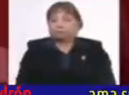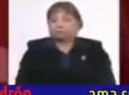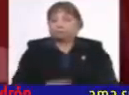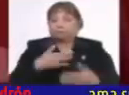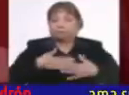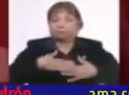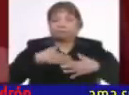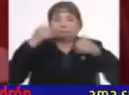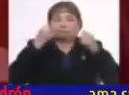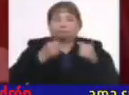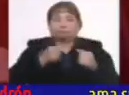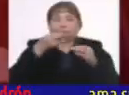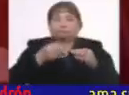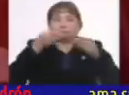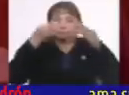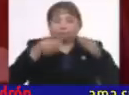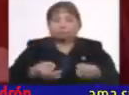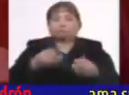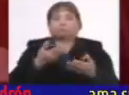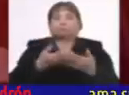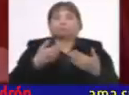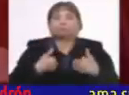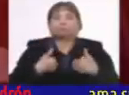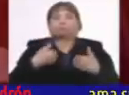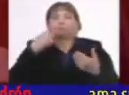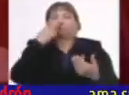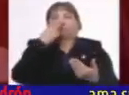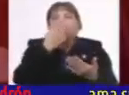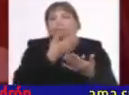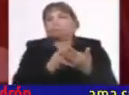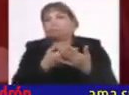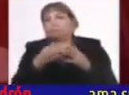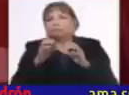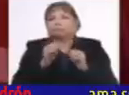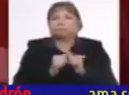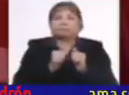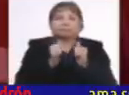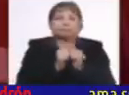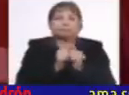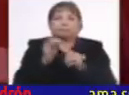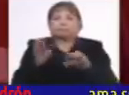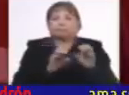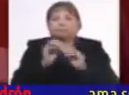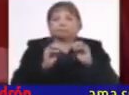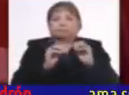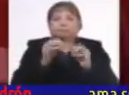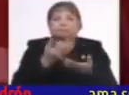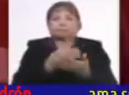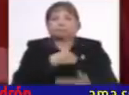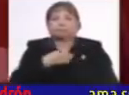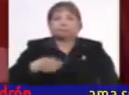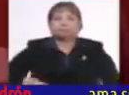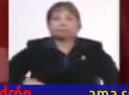tomé una serie de decisiones que tenían que ver con la gestión del